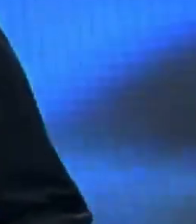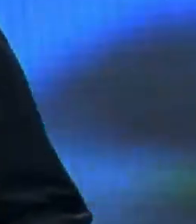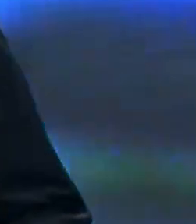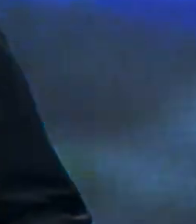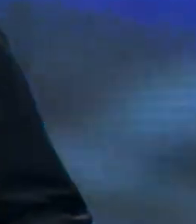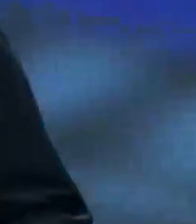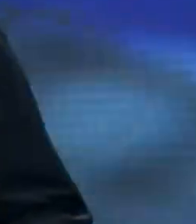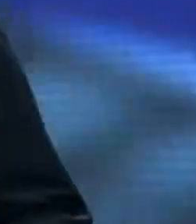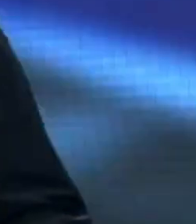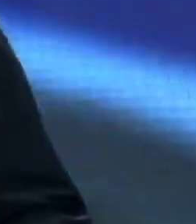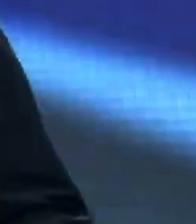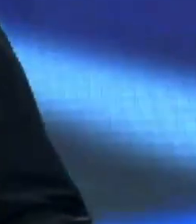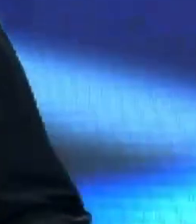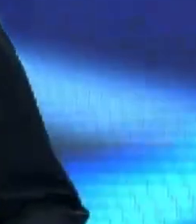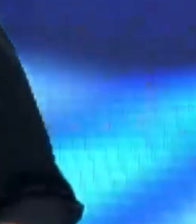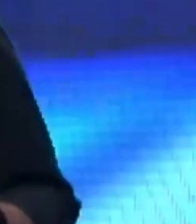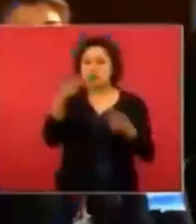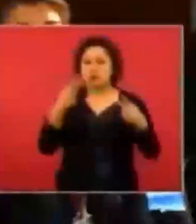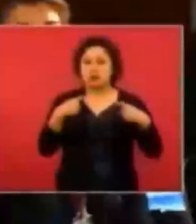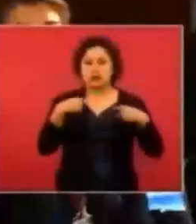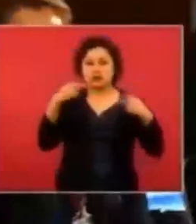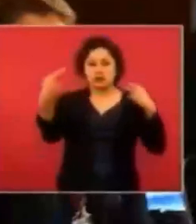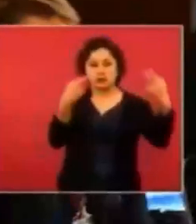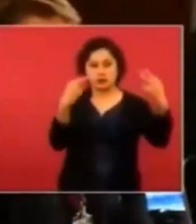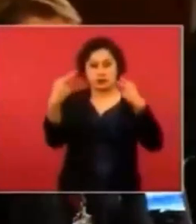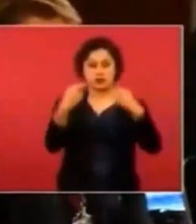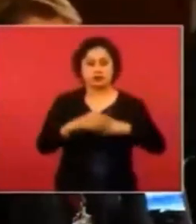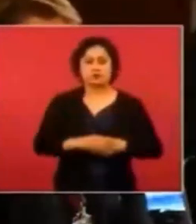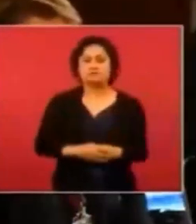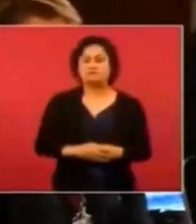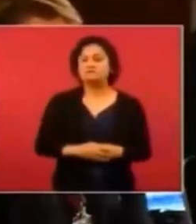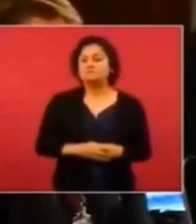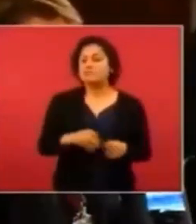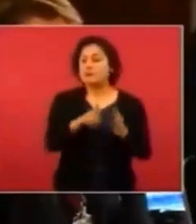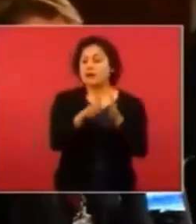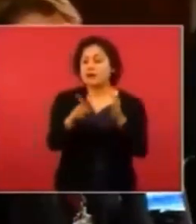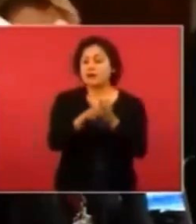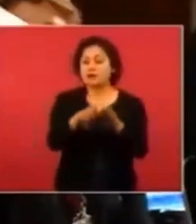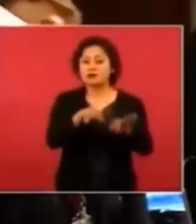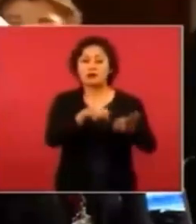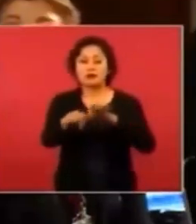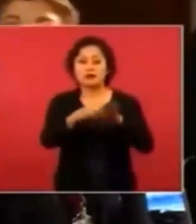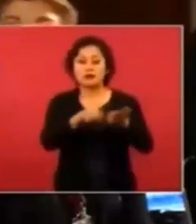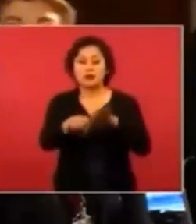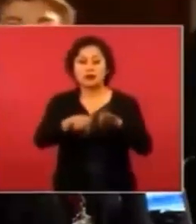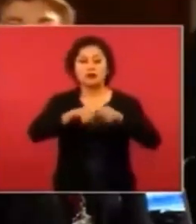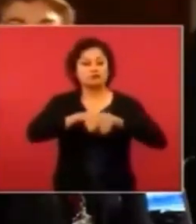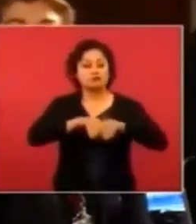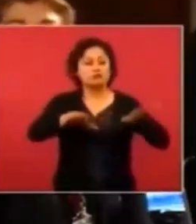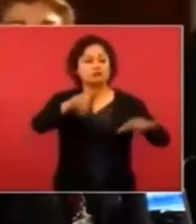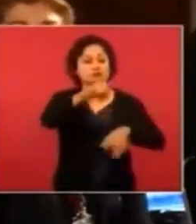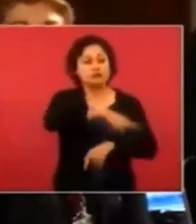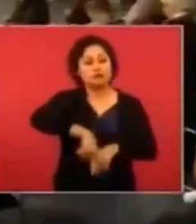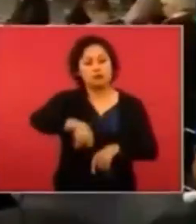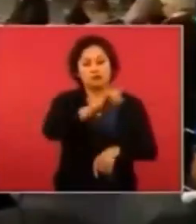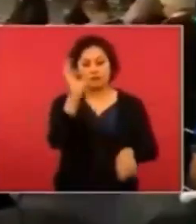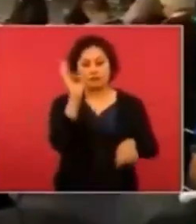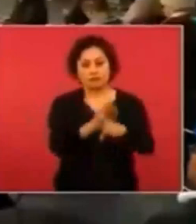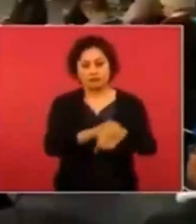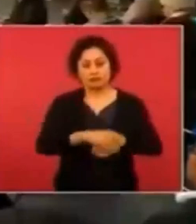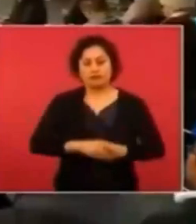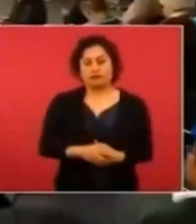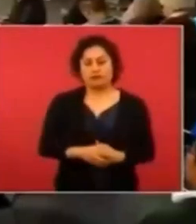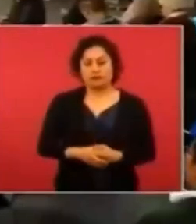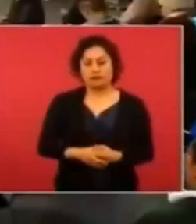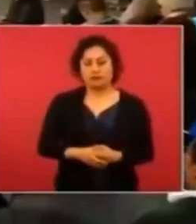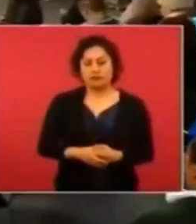López Obrador. Una declaración de él. Andrés Manuel, todas las mañanas a las 7 de la